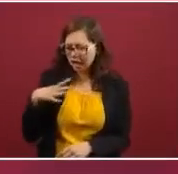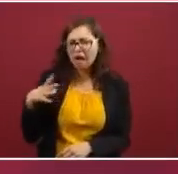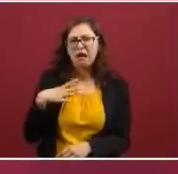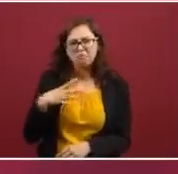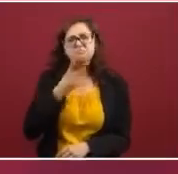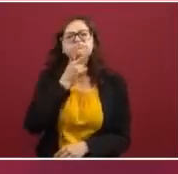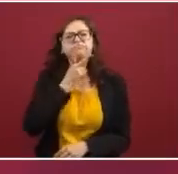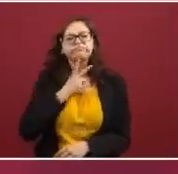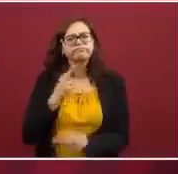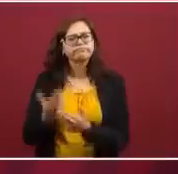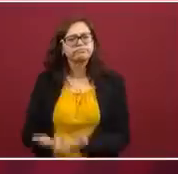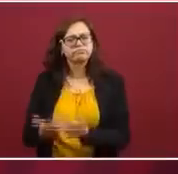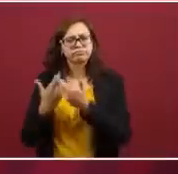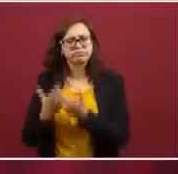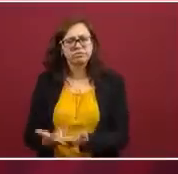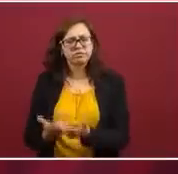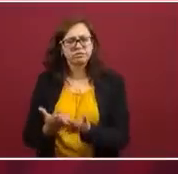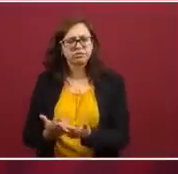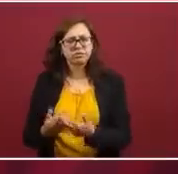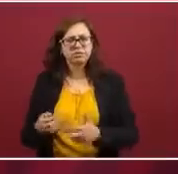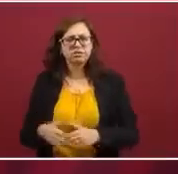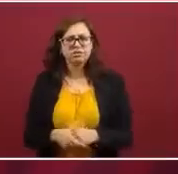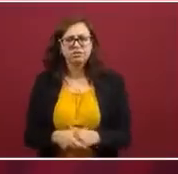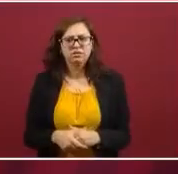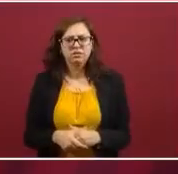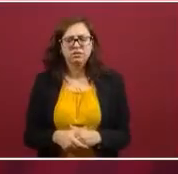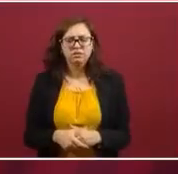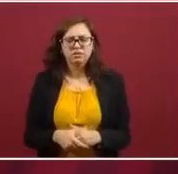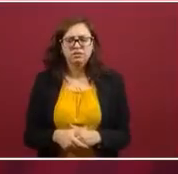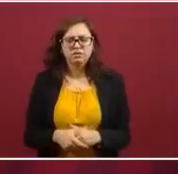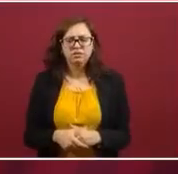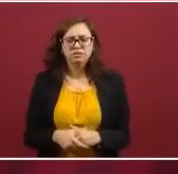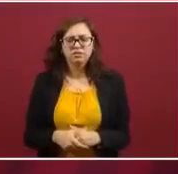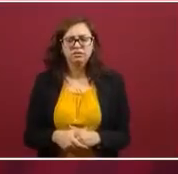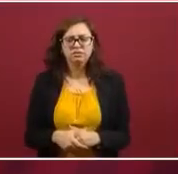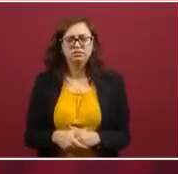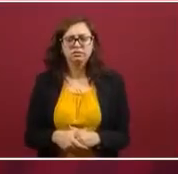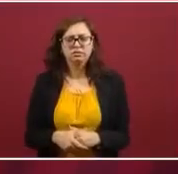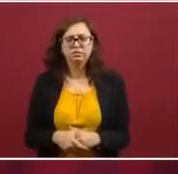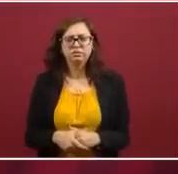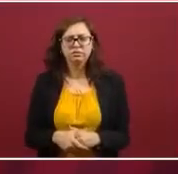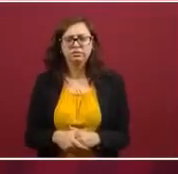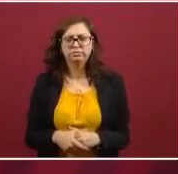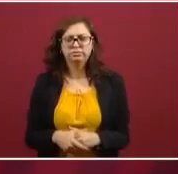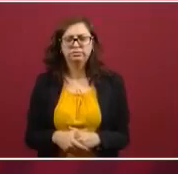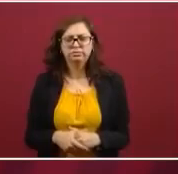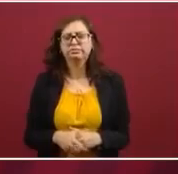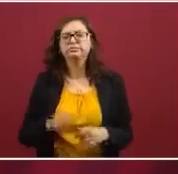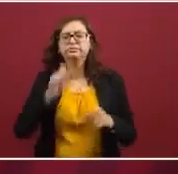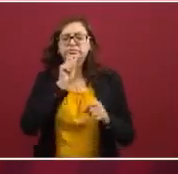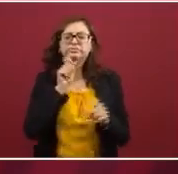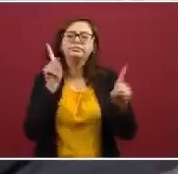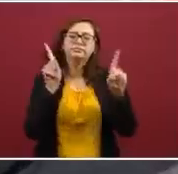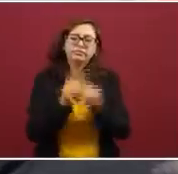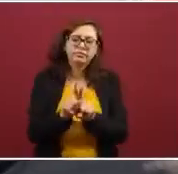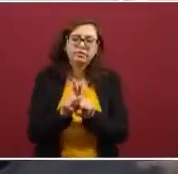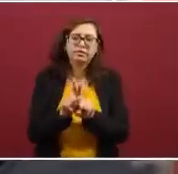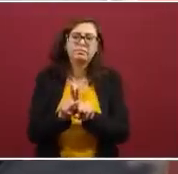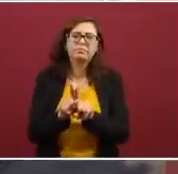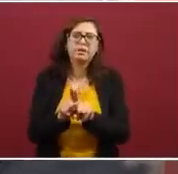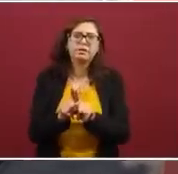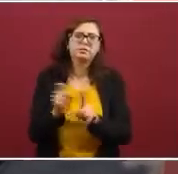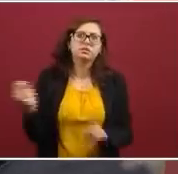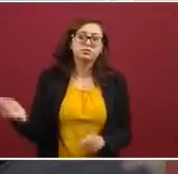Tuvimos también la suerte de que no se entregaron